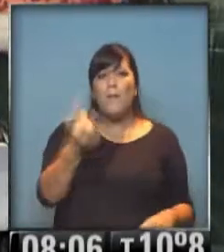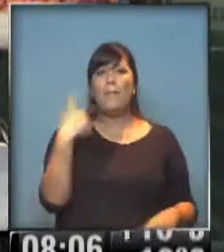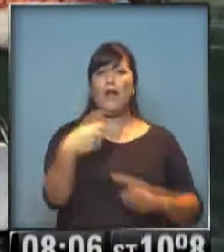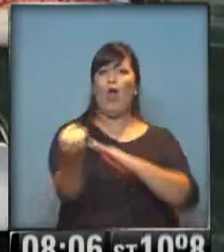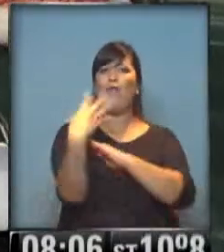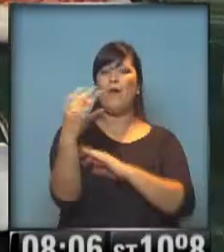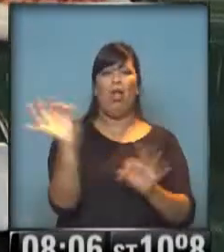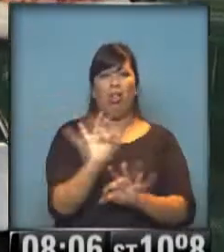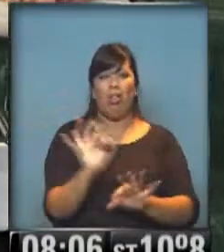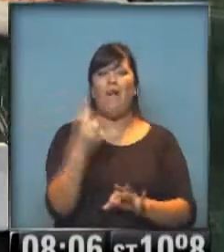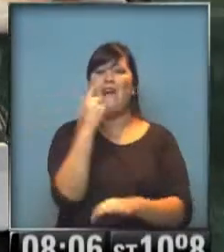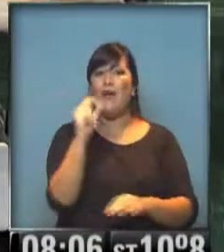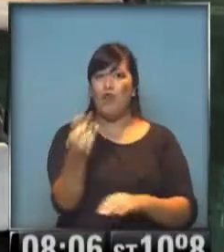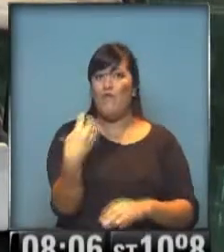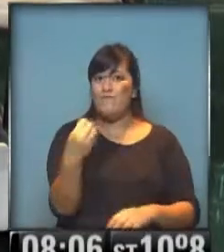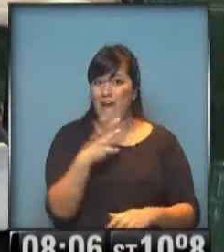subsidio